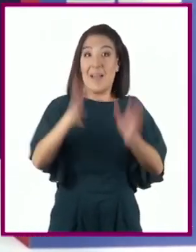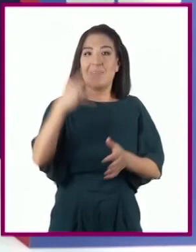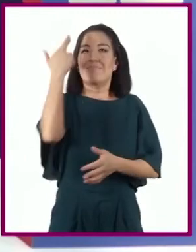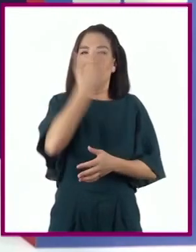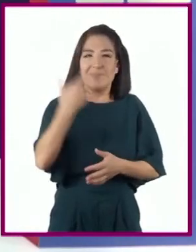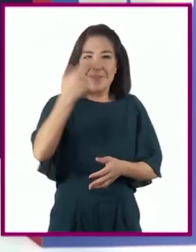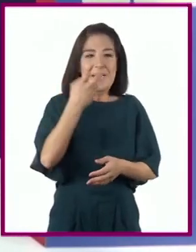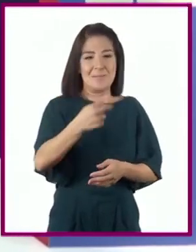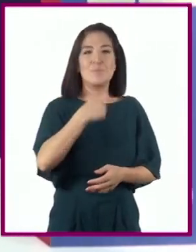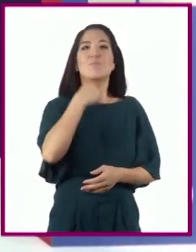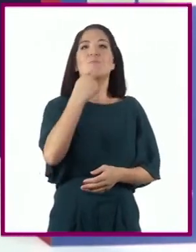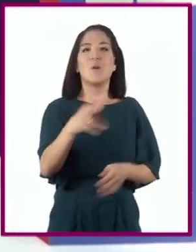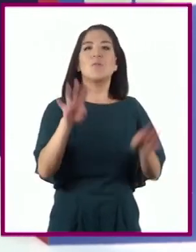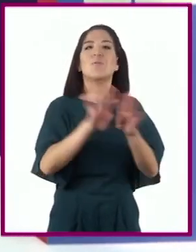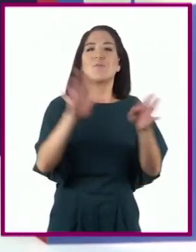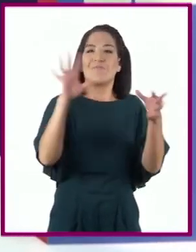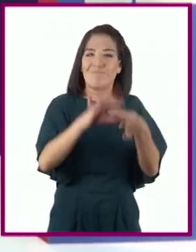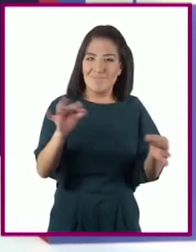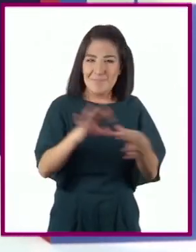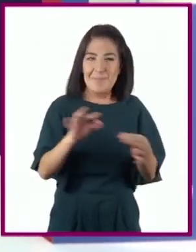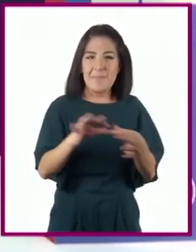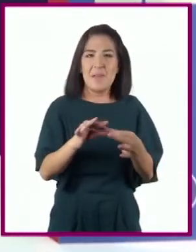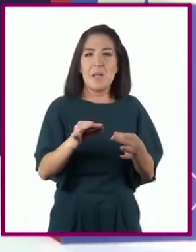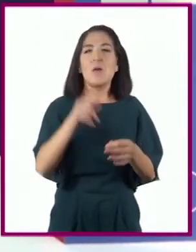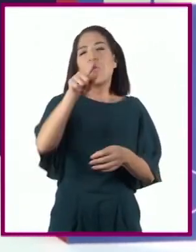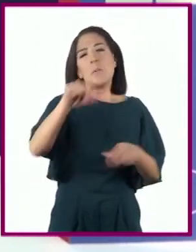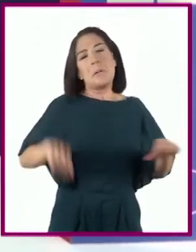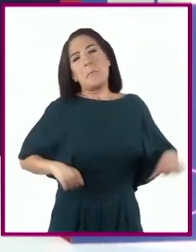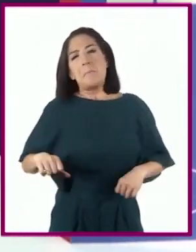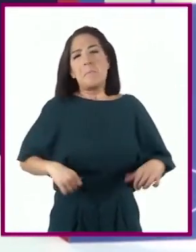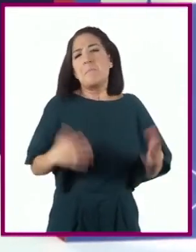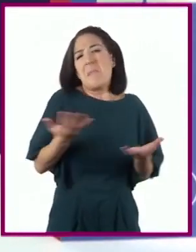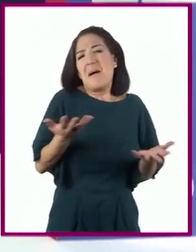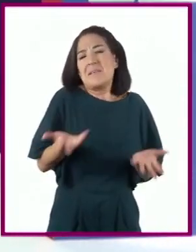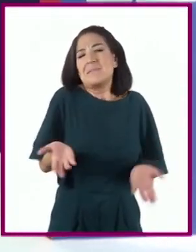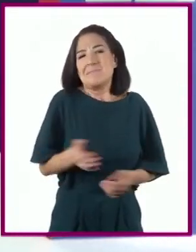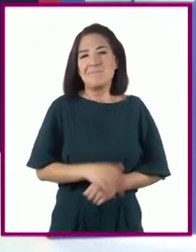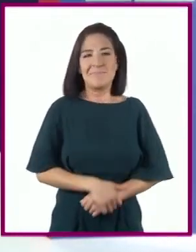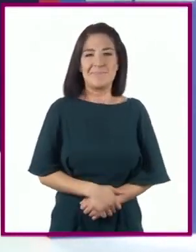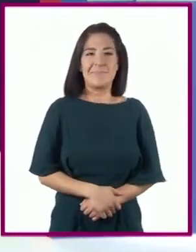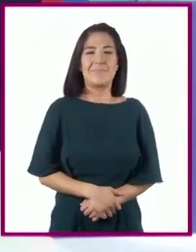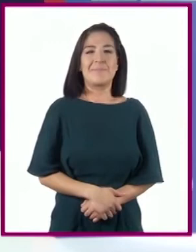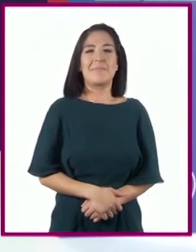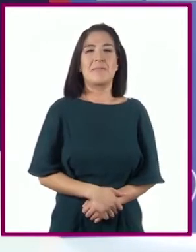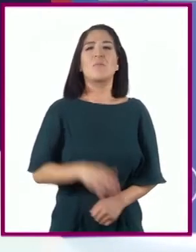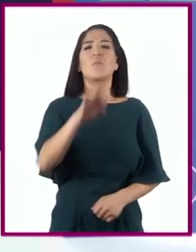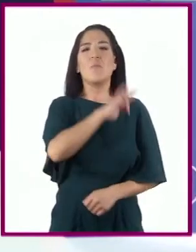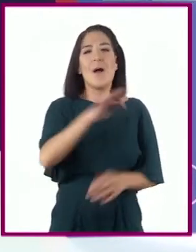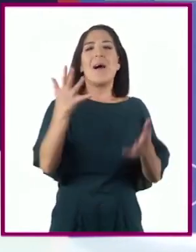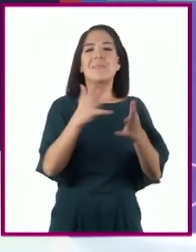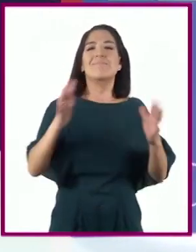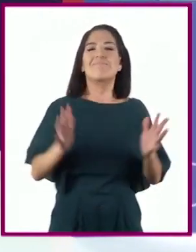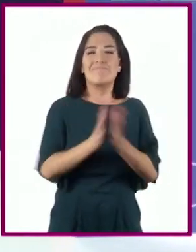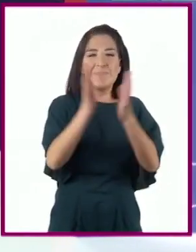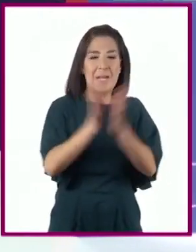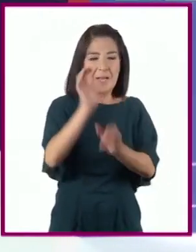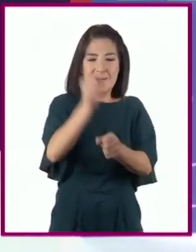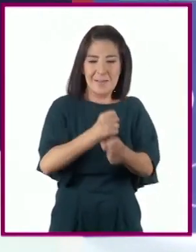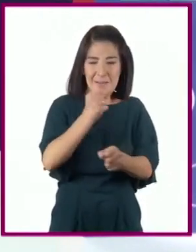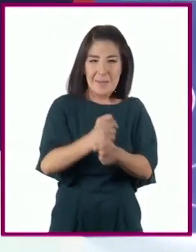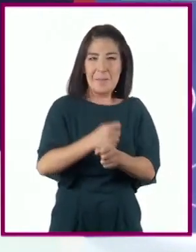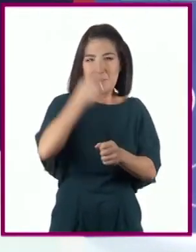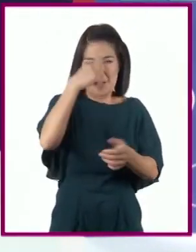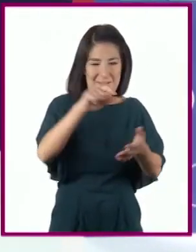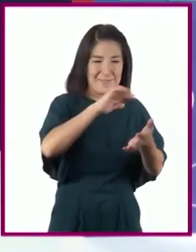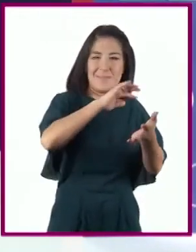voces narrativas, ¿qué actividad propone que hagamos? Podemos realizar una práctica de escritura. Por